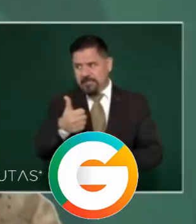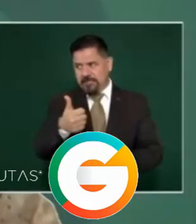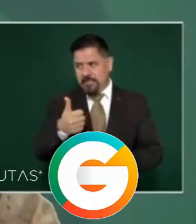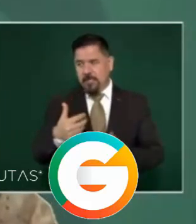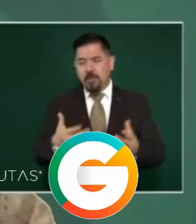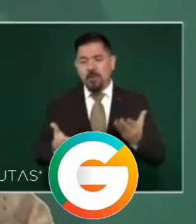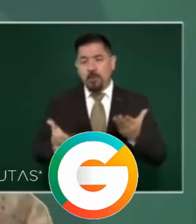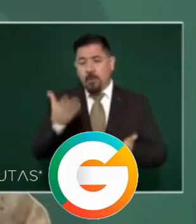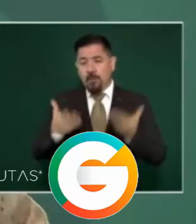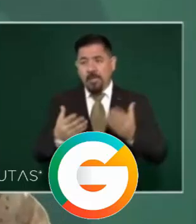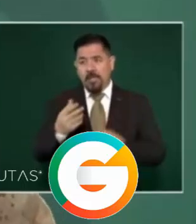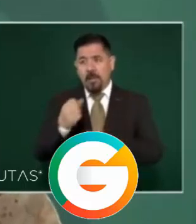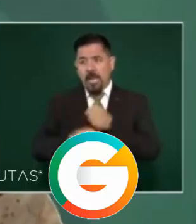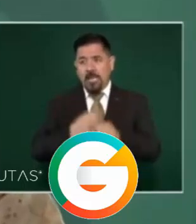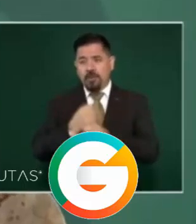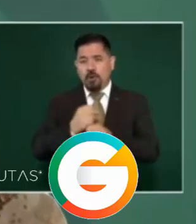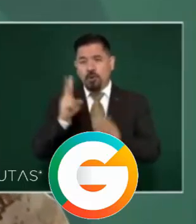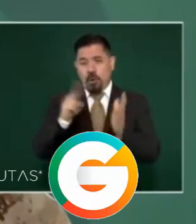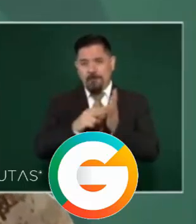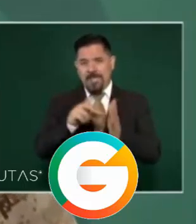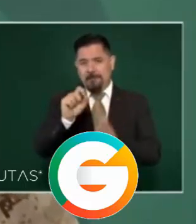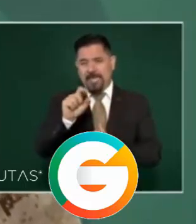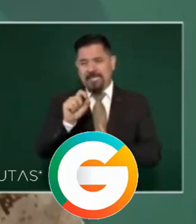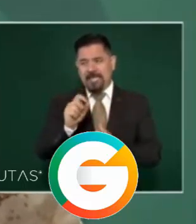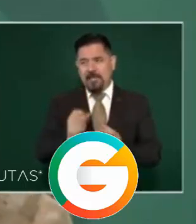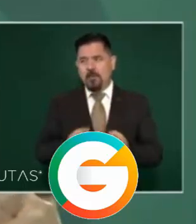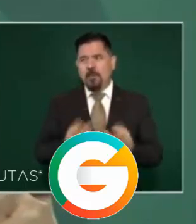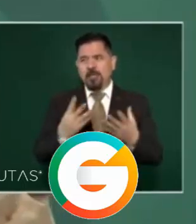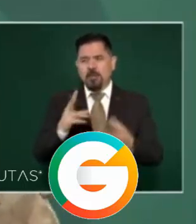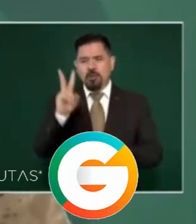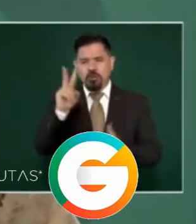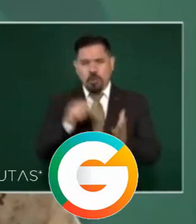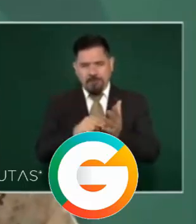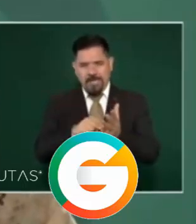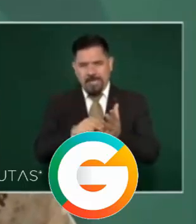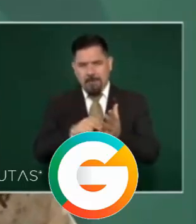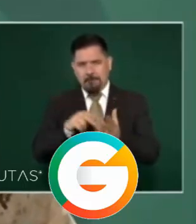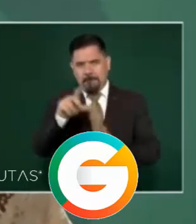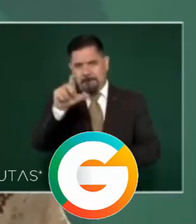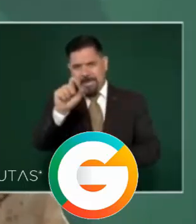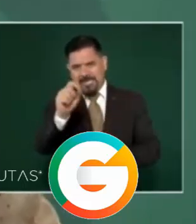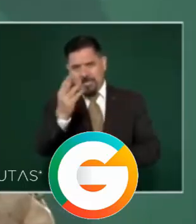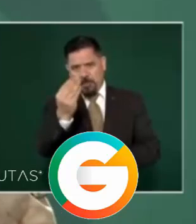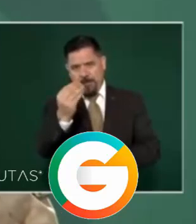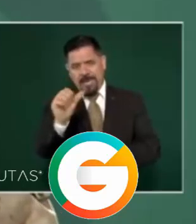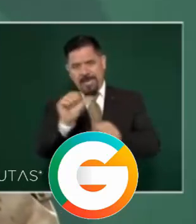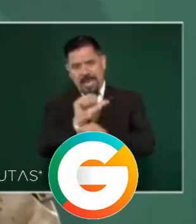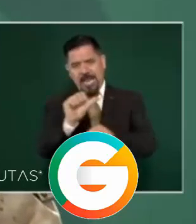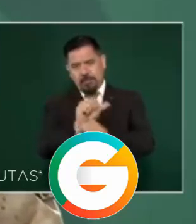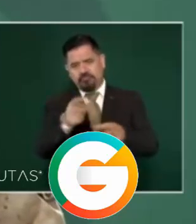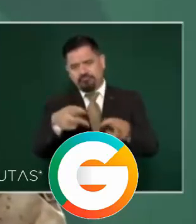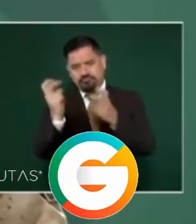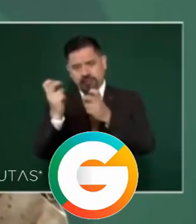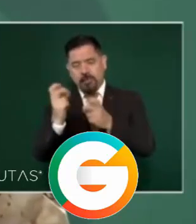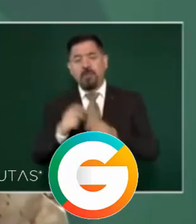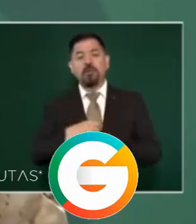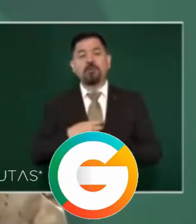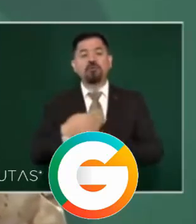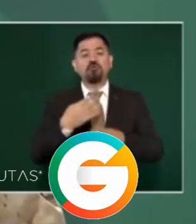se encuentran desplegados 9.527 efectivos de las Fuerzas Armadas trabajando en 8 coordinaciones regionales de la Guardia